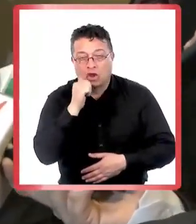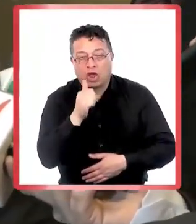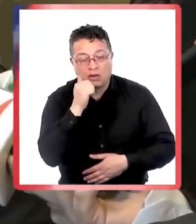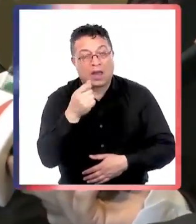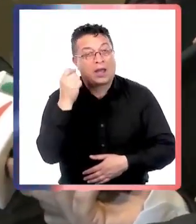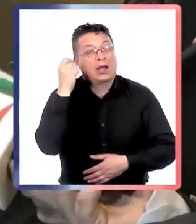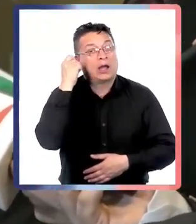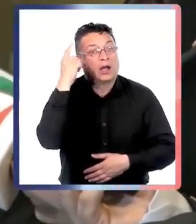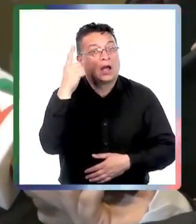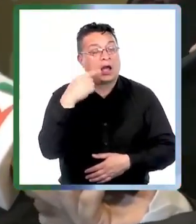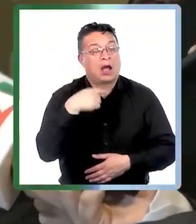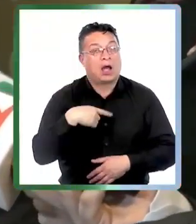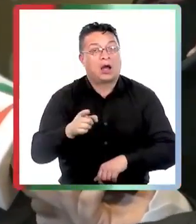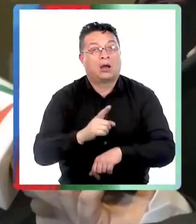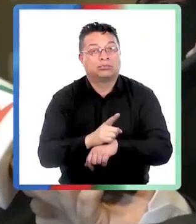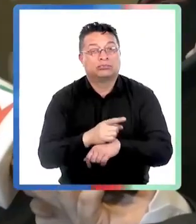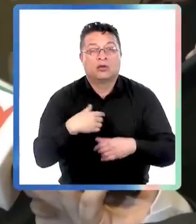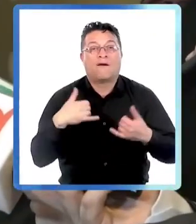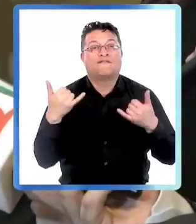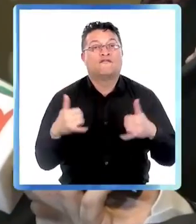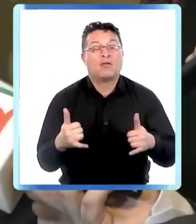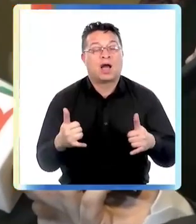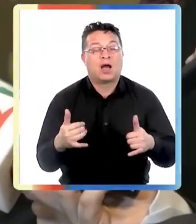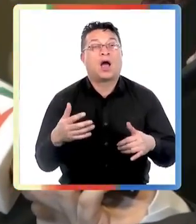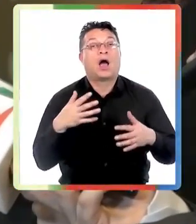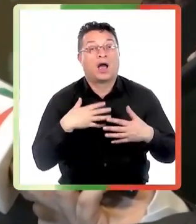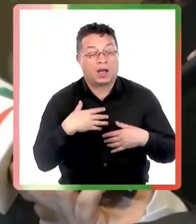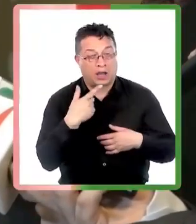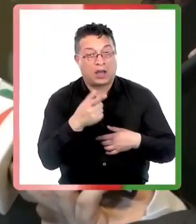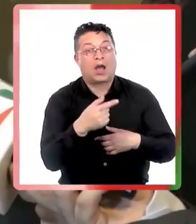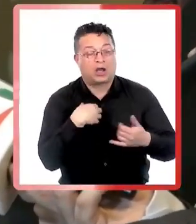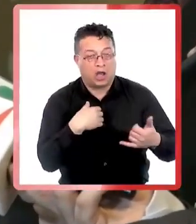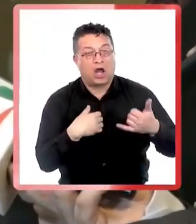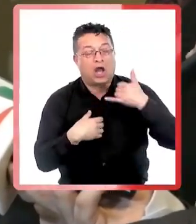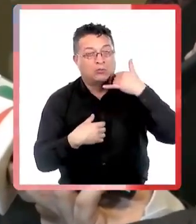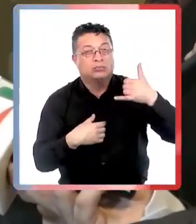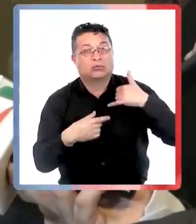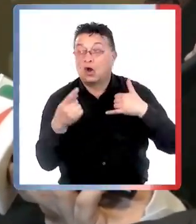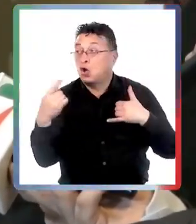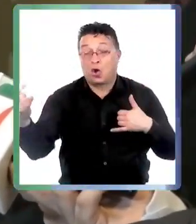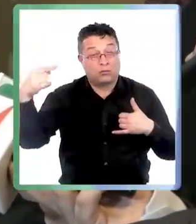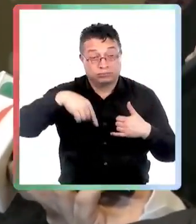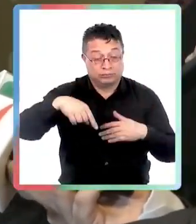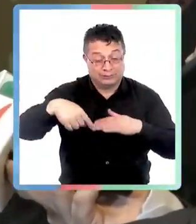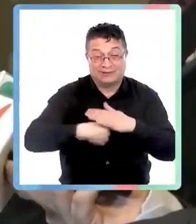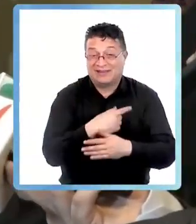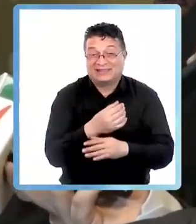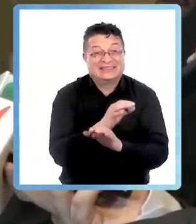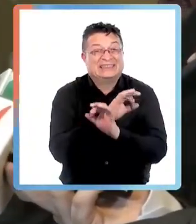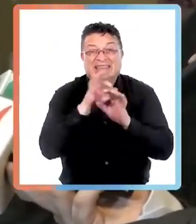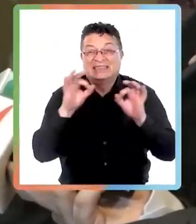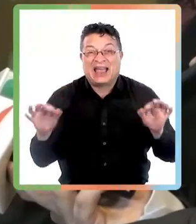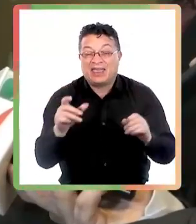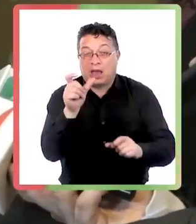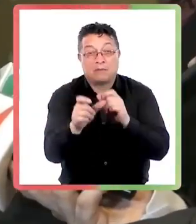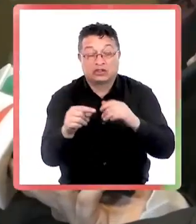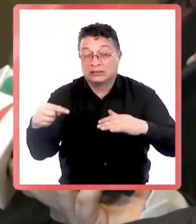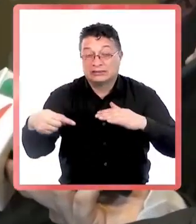lo saludamos todos los días, entendió de inmediato que era una pitanza y cuelga. al Ministerio de Bienes Nacionales no llegó ninguna